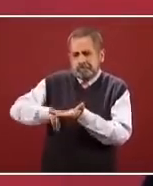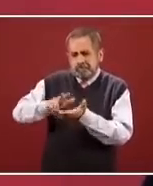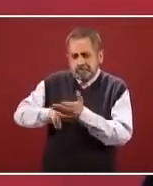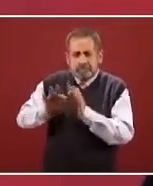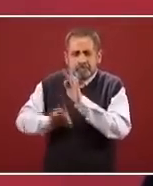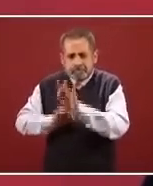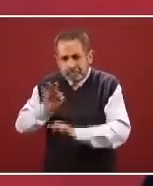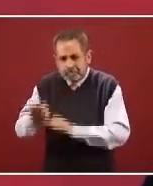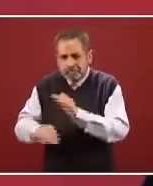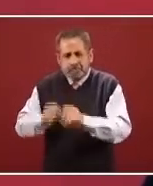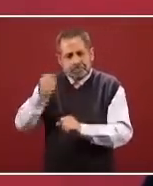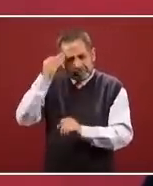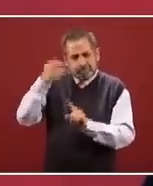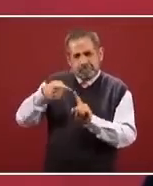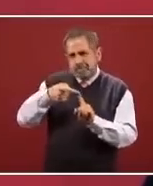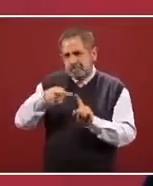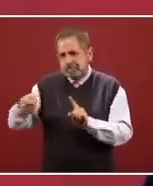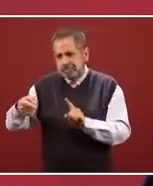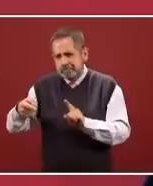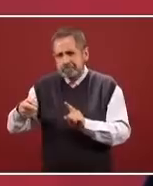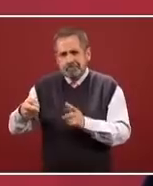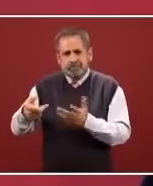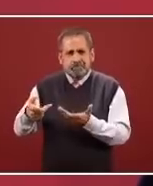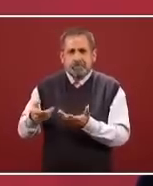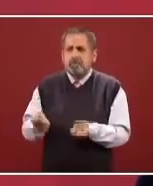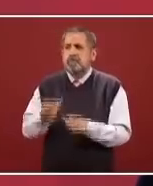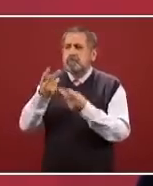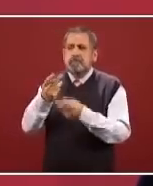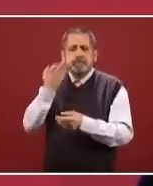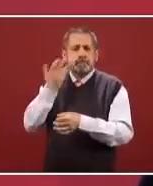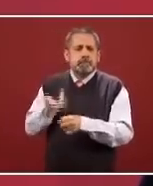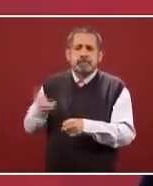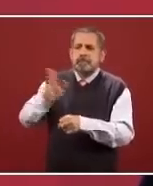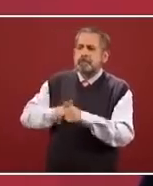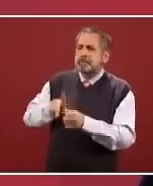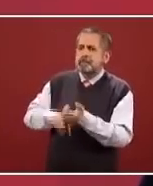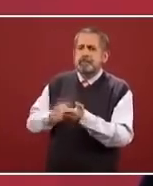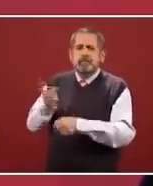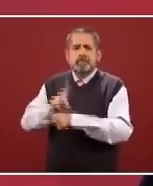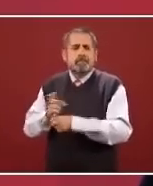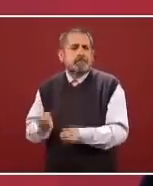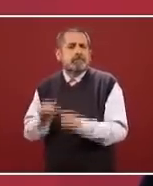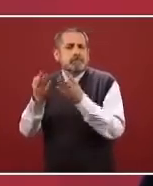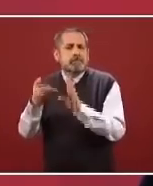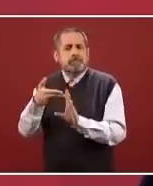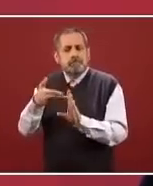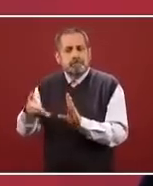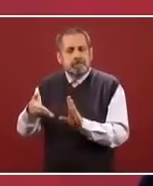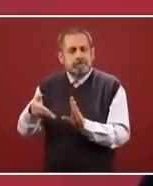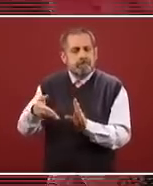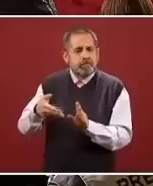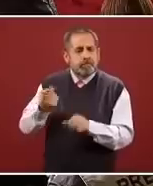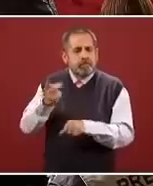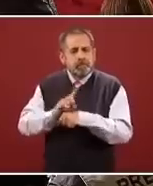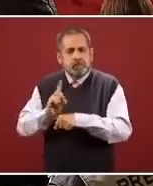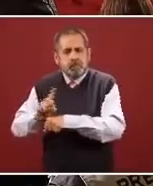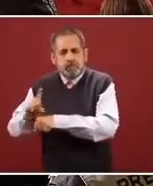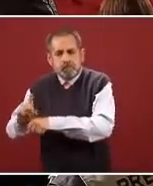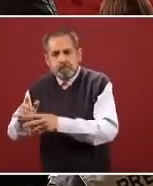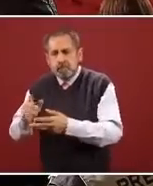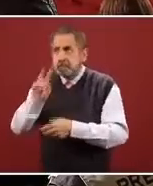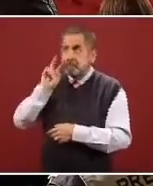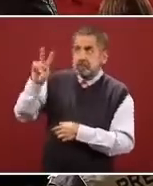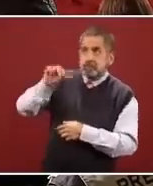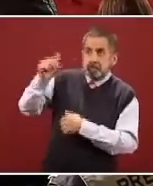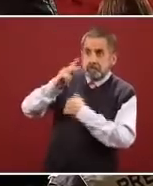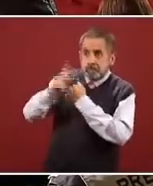y con un promedio de tiempo de estancia hospitalaria, de acuerdo a lo que se ha observado en otros países,